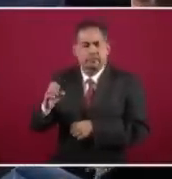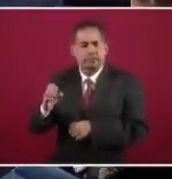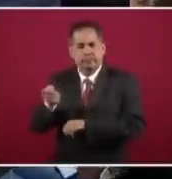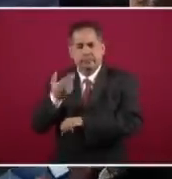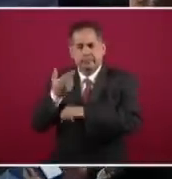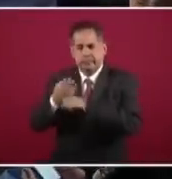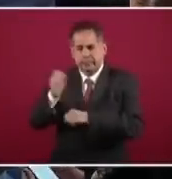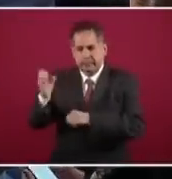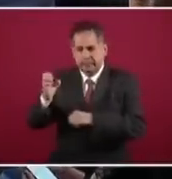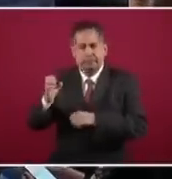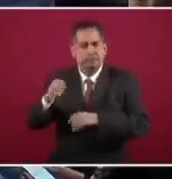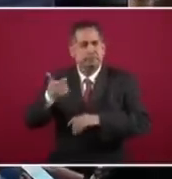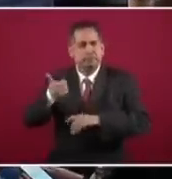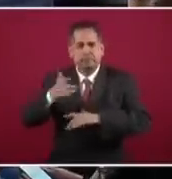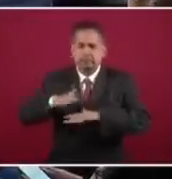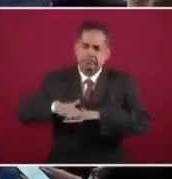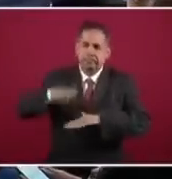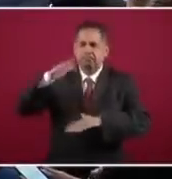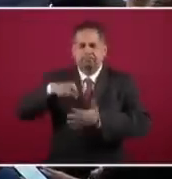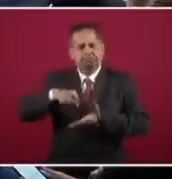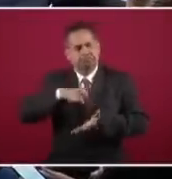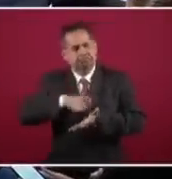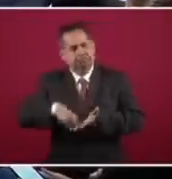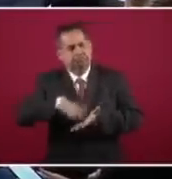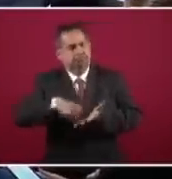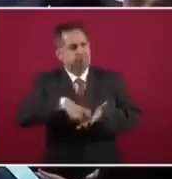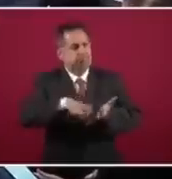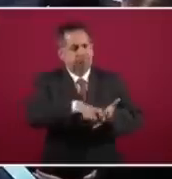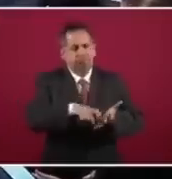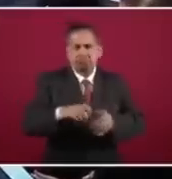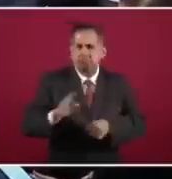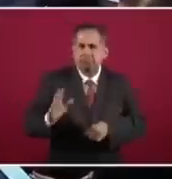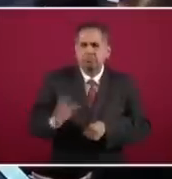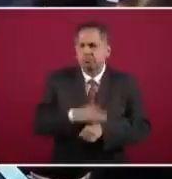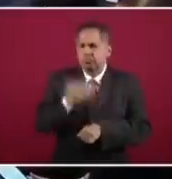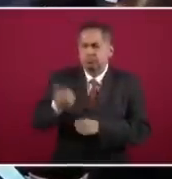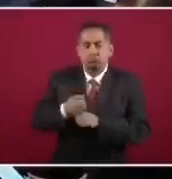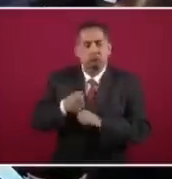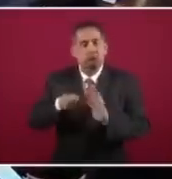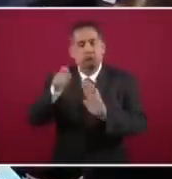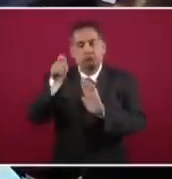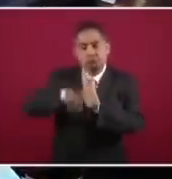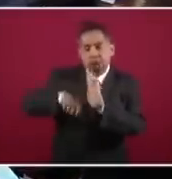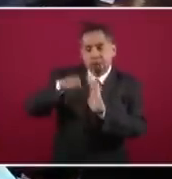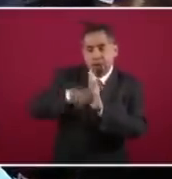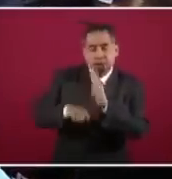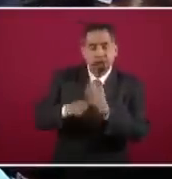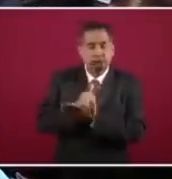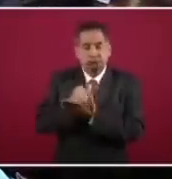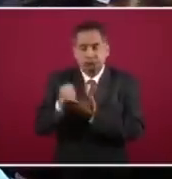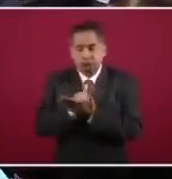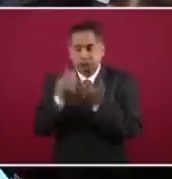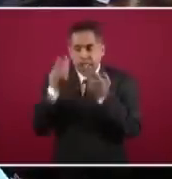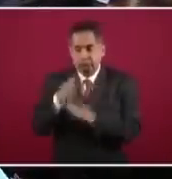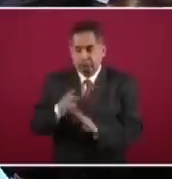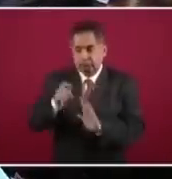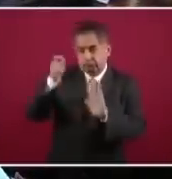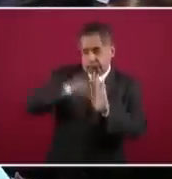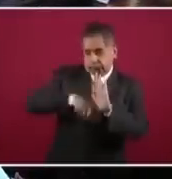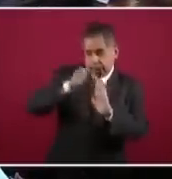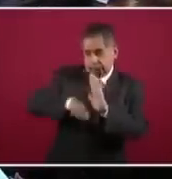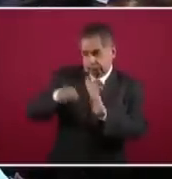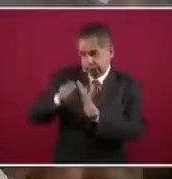haya aumentado tanto las compras del Buen Fin con tarjetas de crédito. ¿Y esto